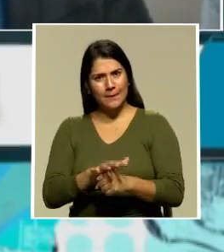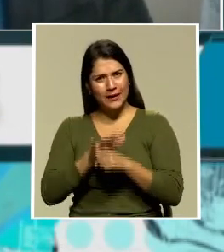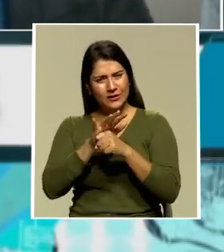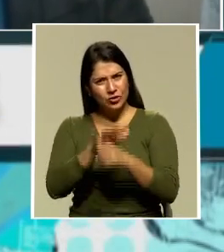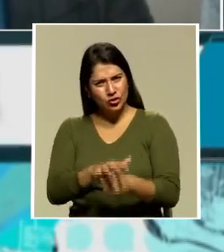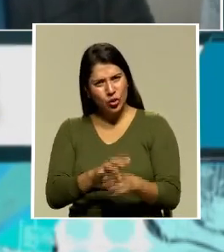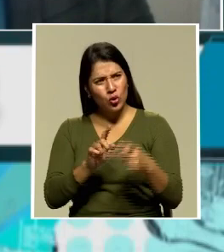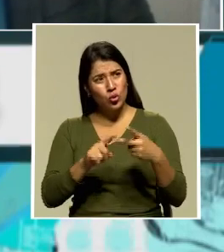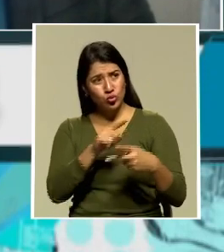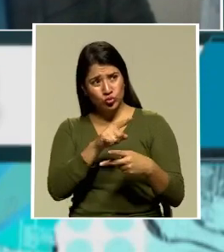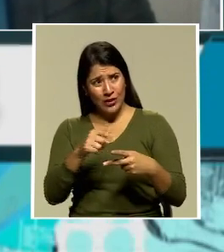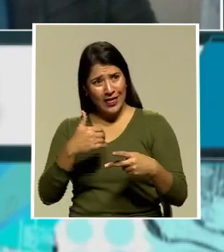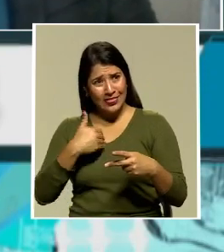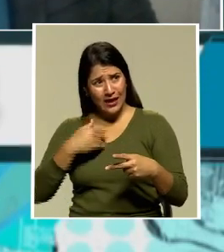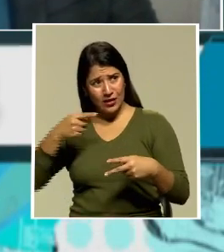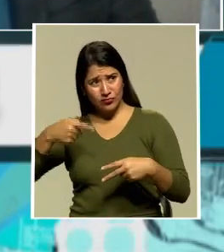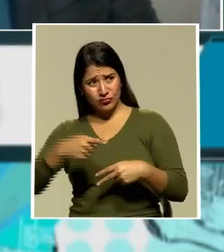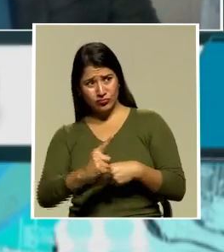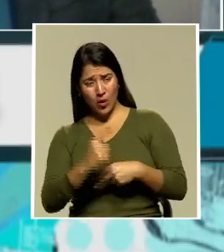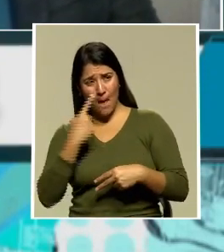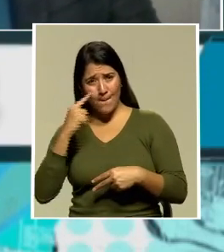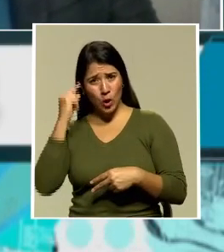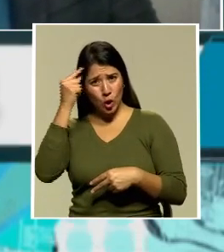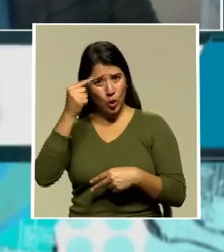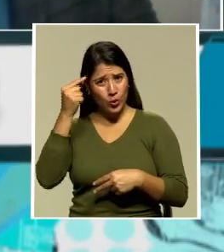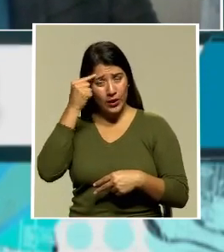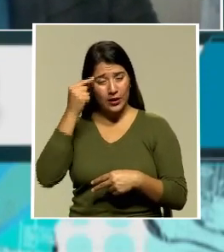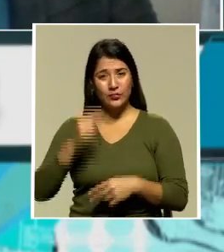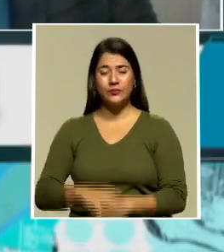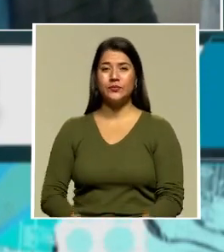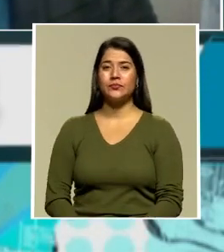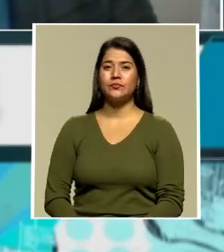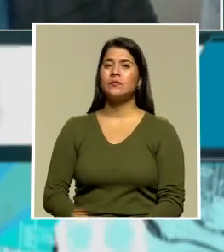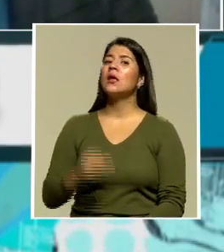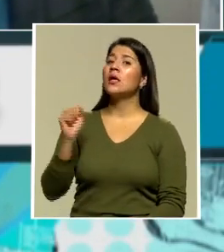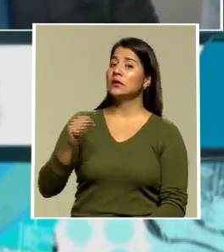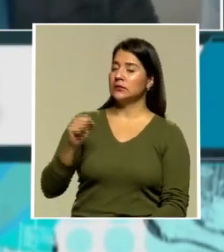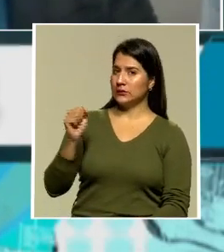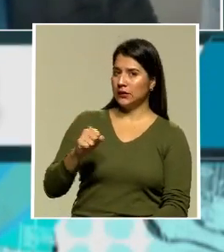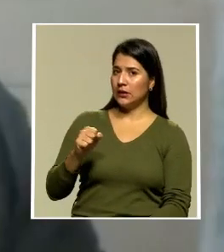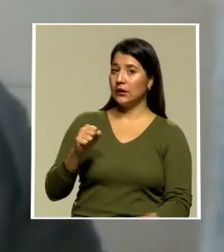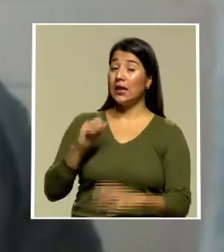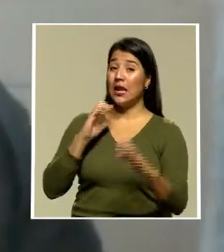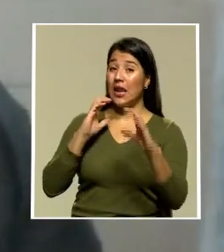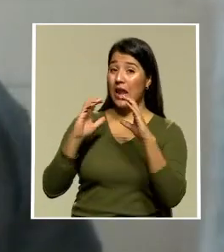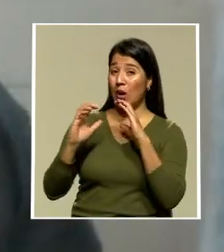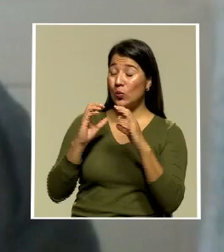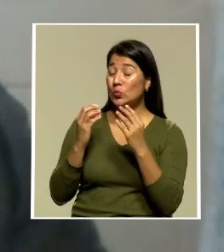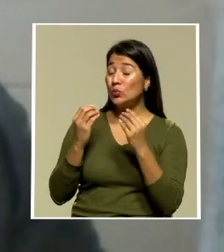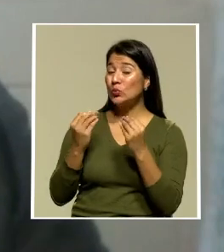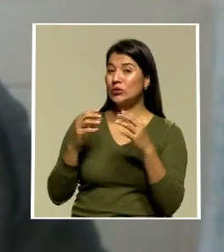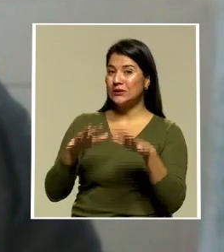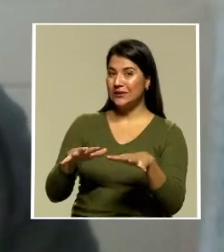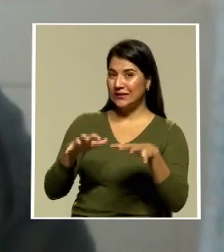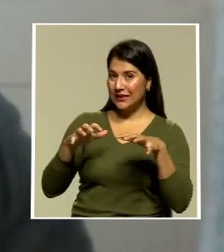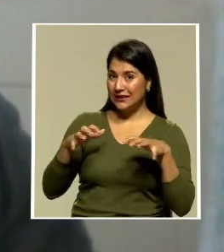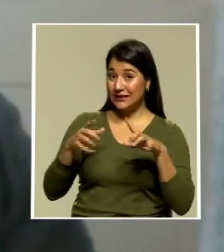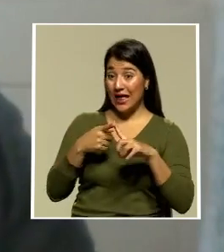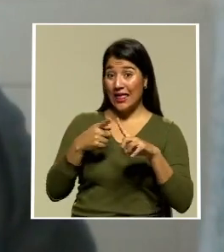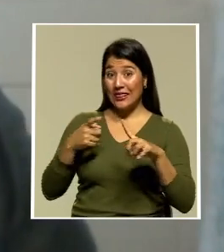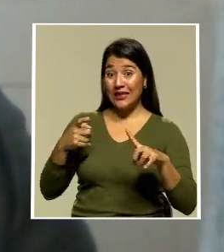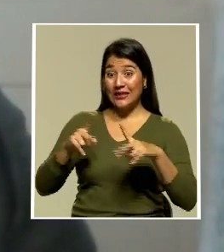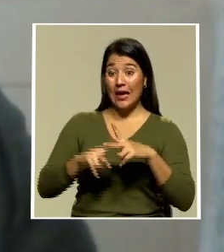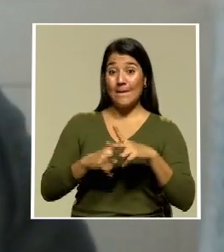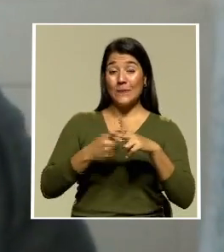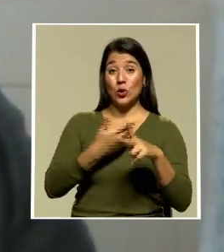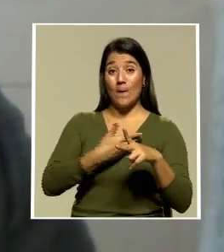algún tipo de amenaza por parte del gobierno? Sí, la relación es bastante tensa desde que asumió el presidente Nayib